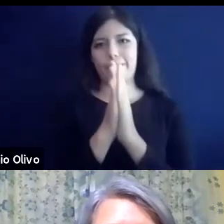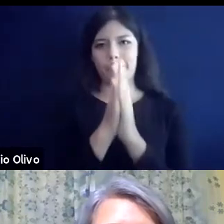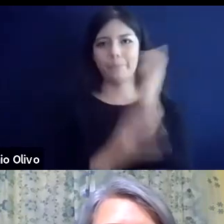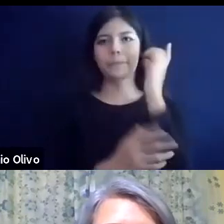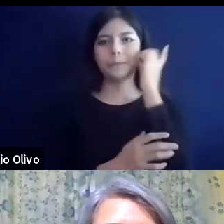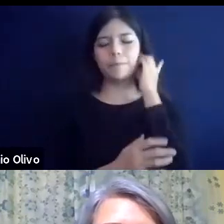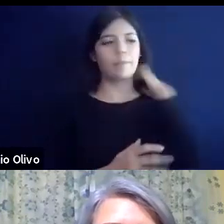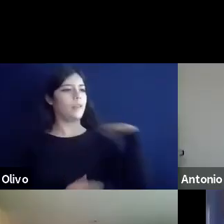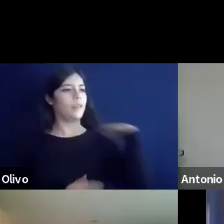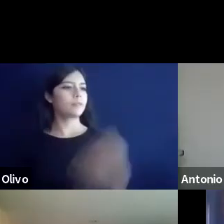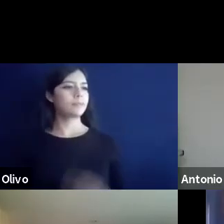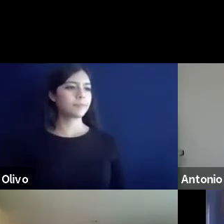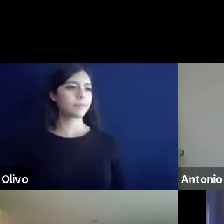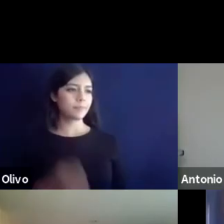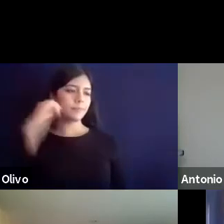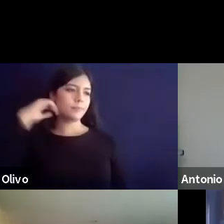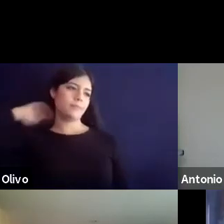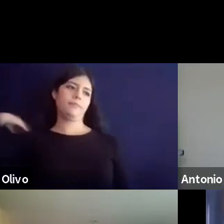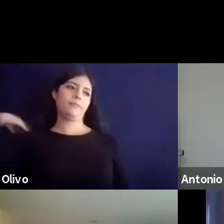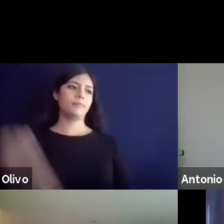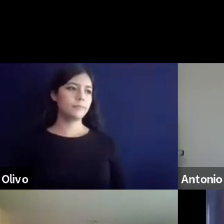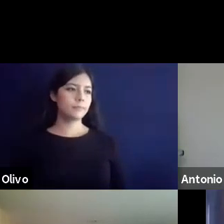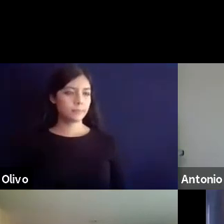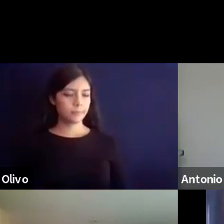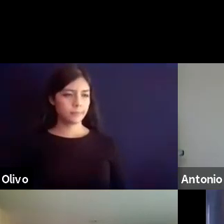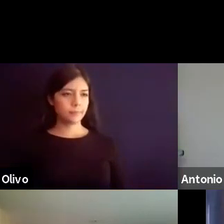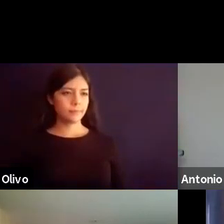quien tenga la oportunidad de abrir su cámara.